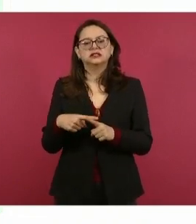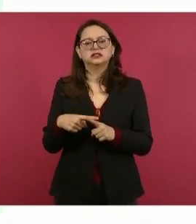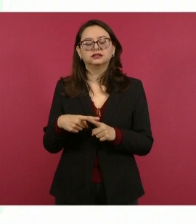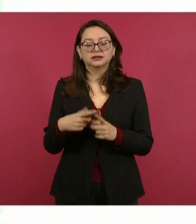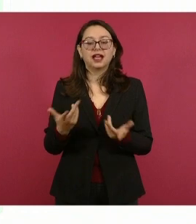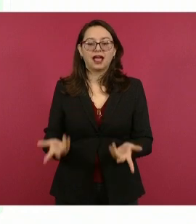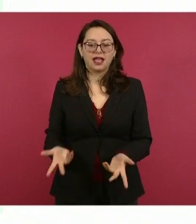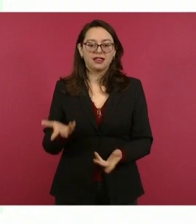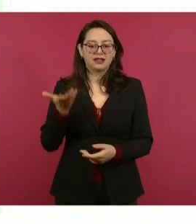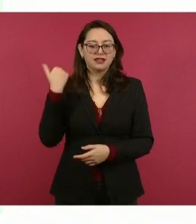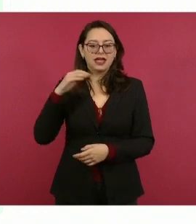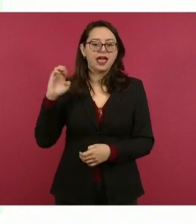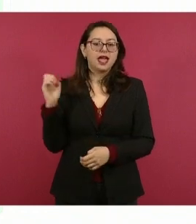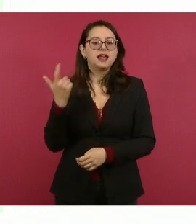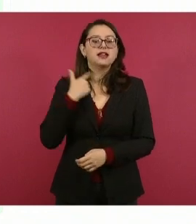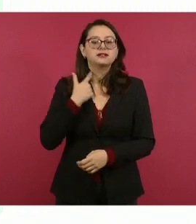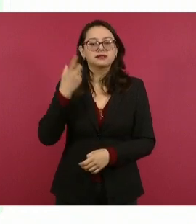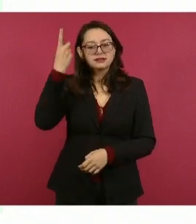del Reforma,